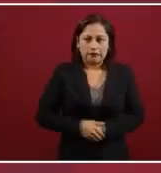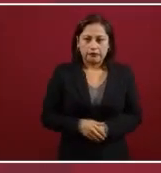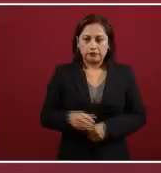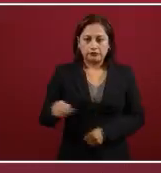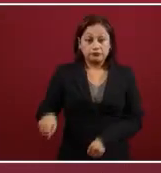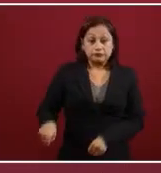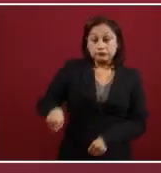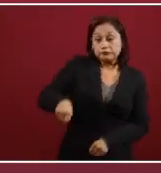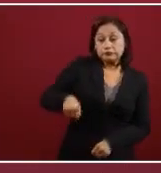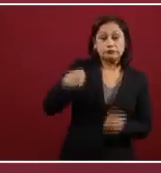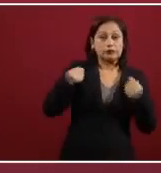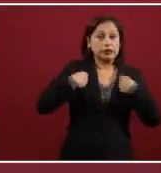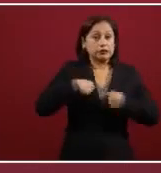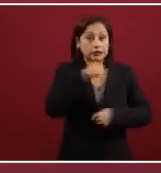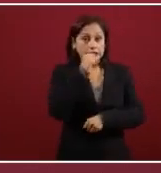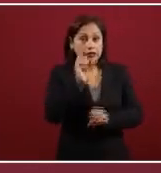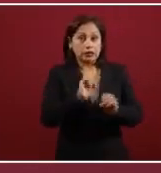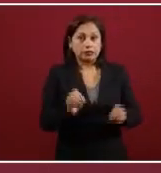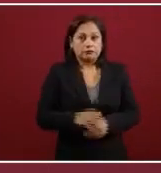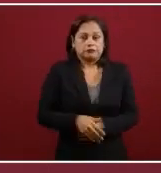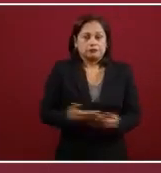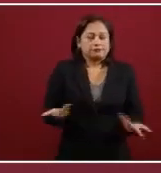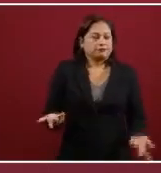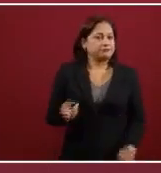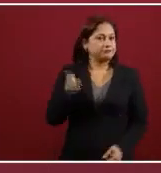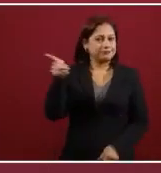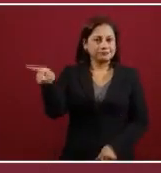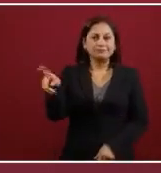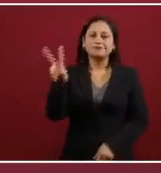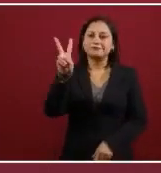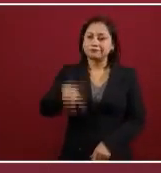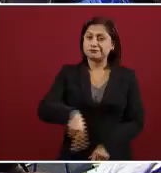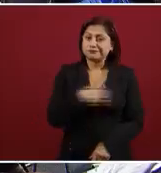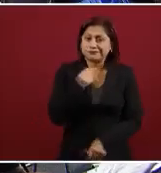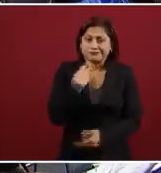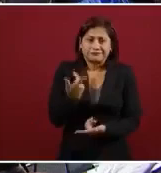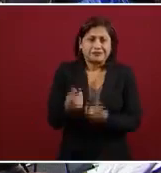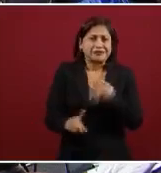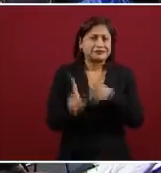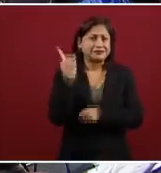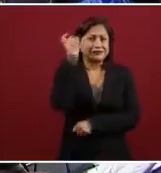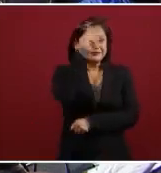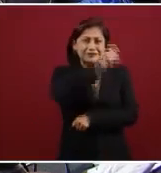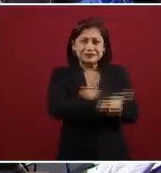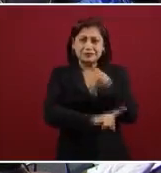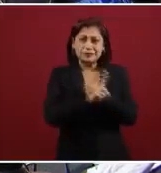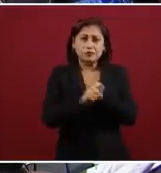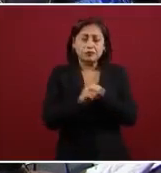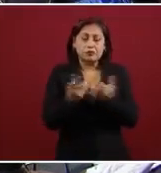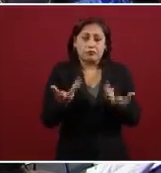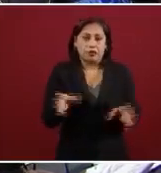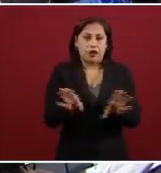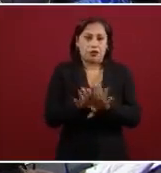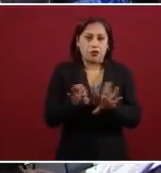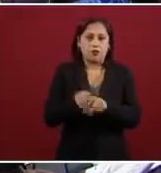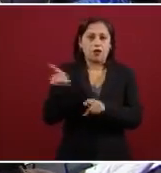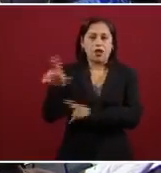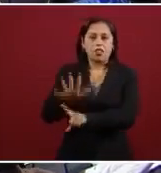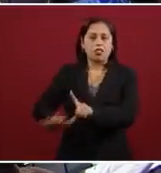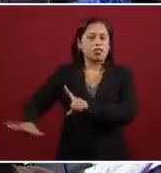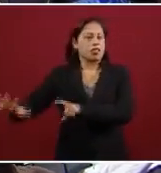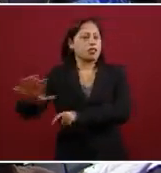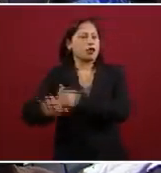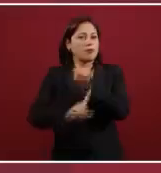Son condiciones muy precarias. ¿Sí? Que, pues, imagínate. Y otra Estás en pregunta para el medio presidente. de un proceso político de esa